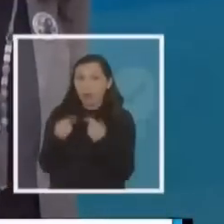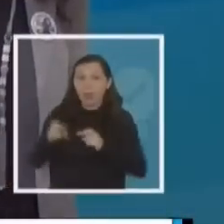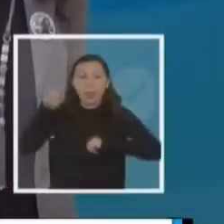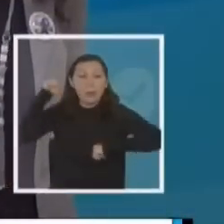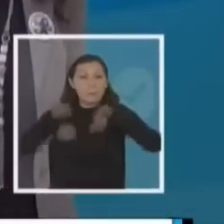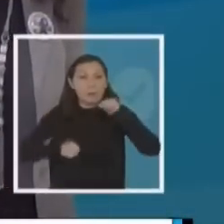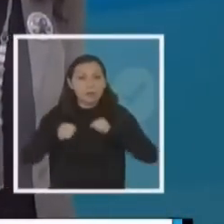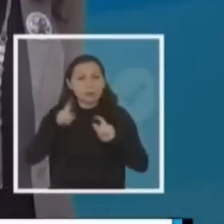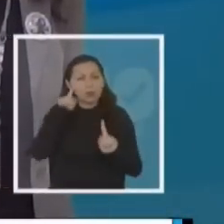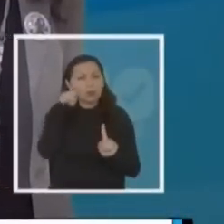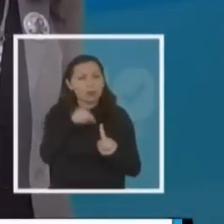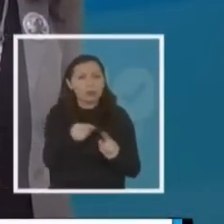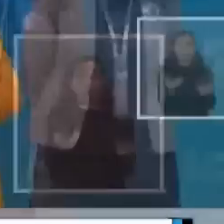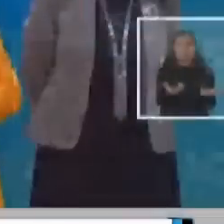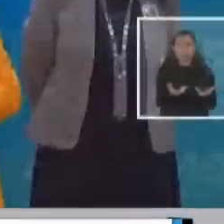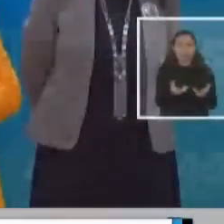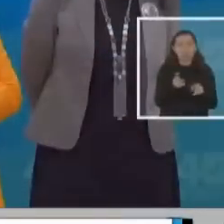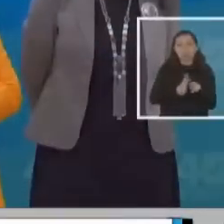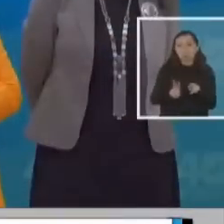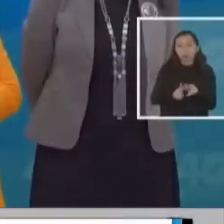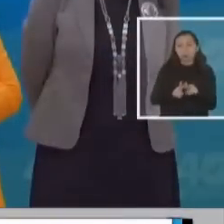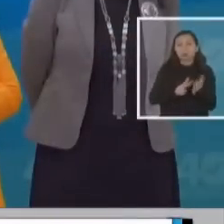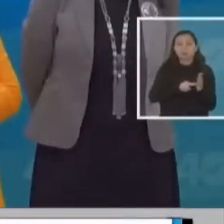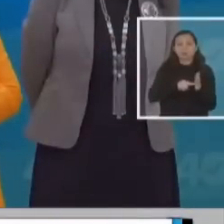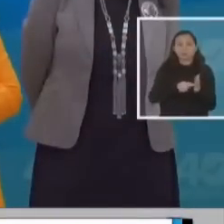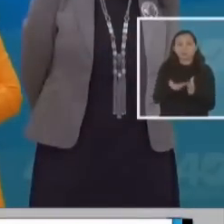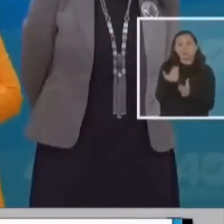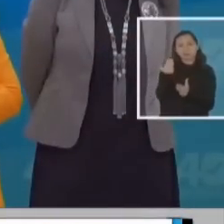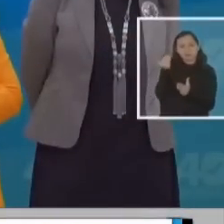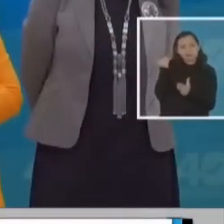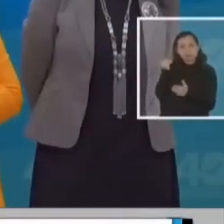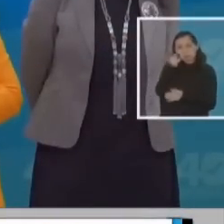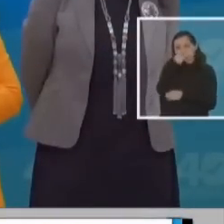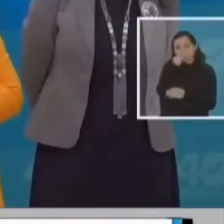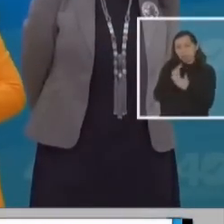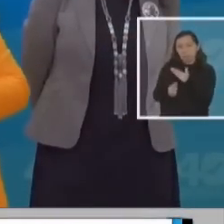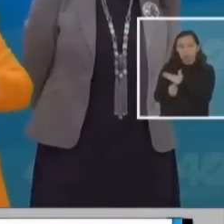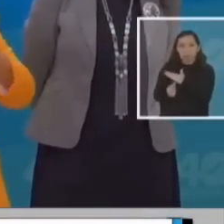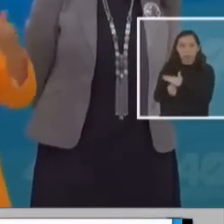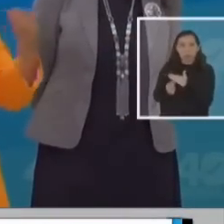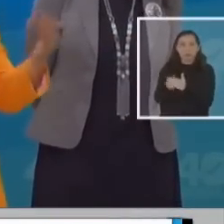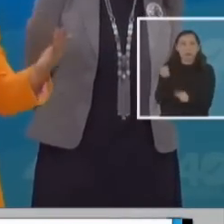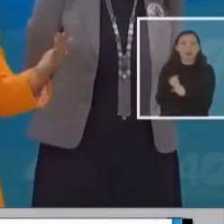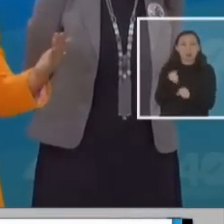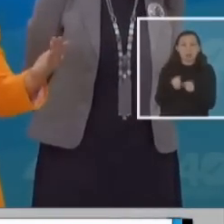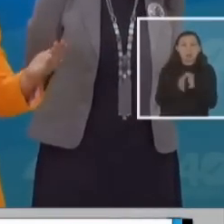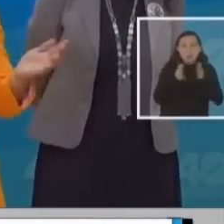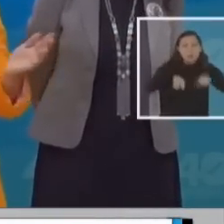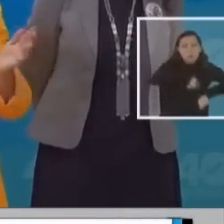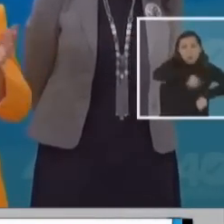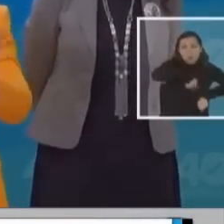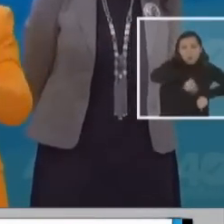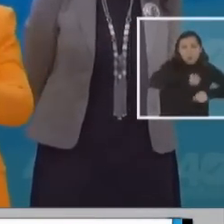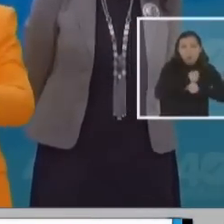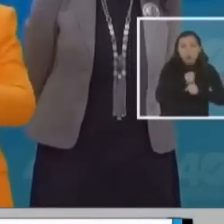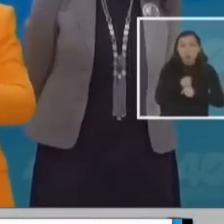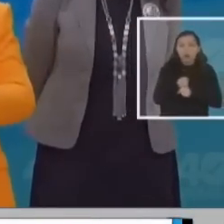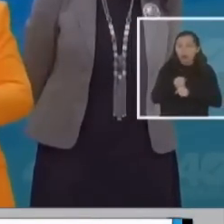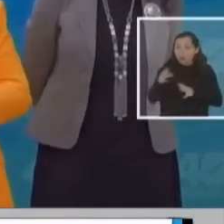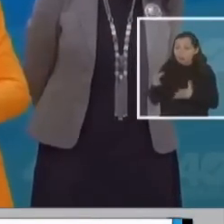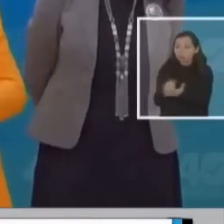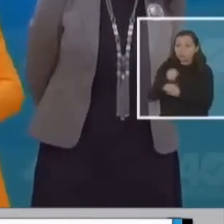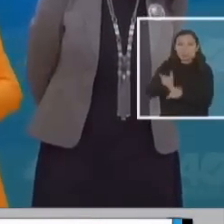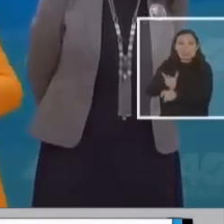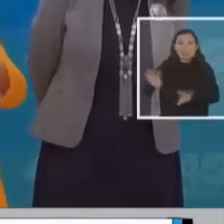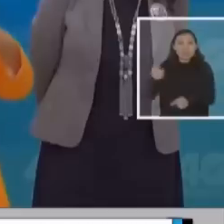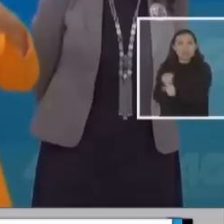promulgada, que próximamente se va a publicar, de 40 horas semanales. Néstor Augusto está con nosotros, nos va a contar todos los detalles para que vayamos viendo además la gradualidad, ¿no?,